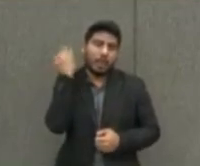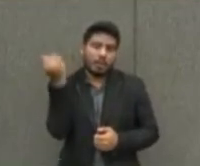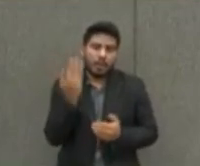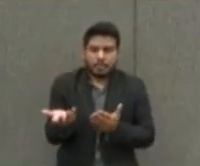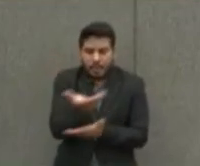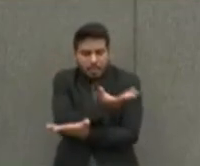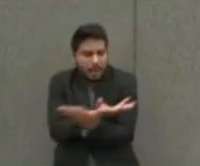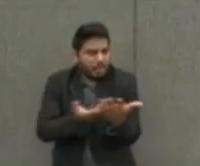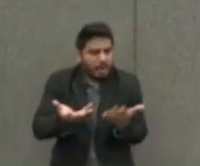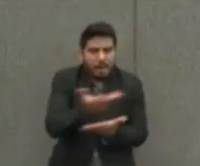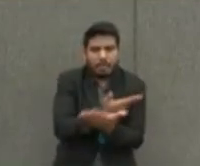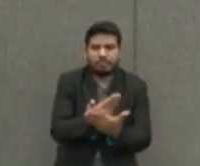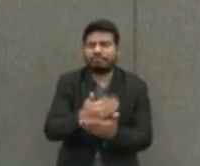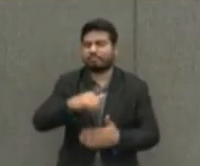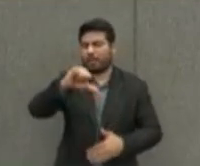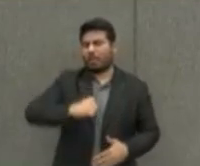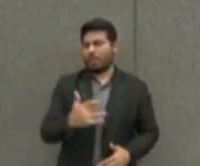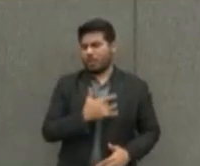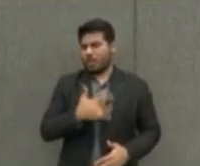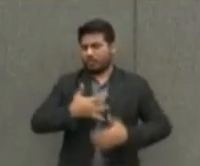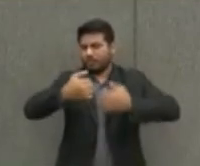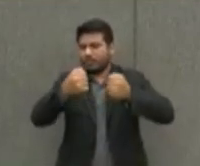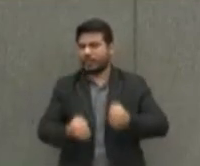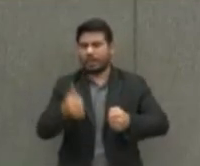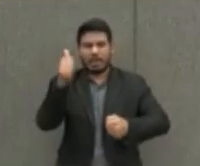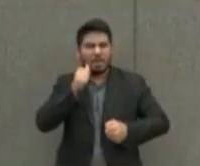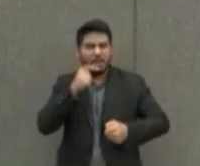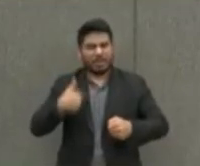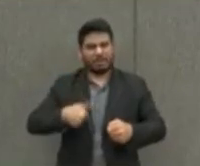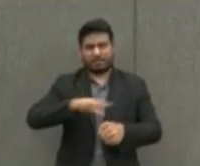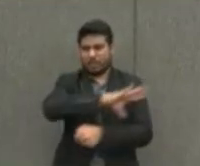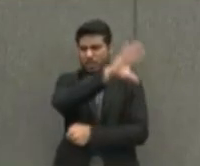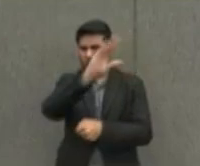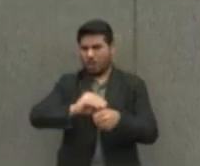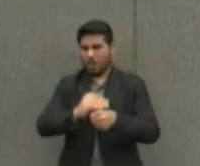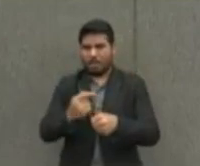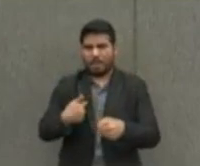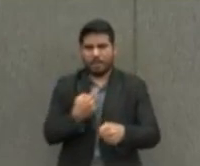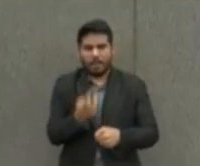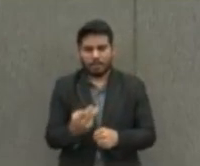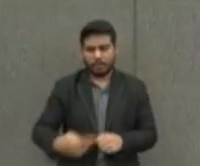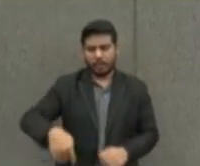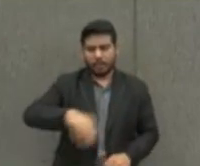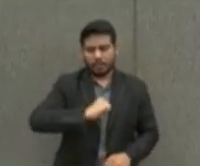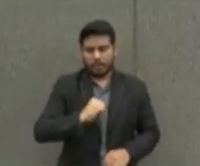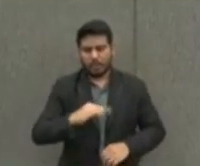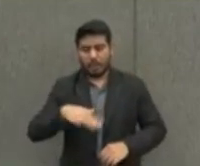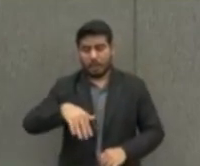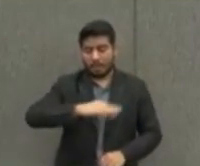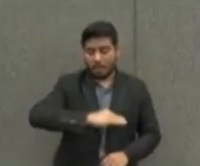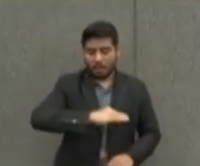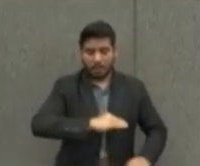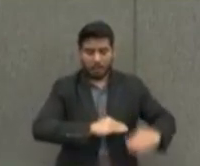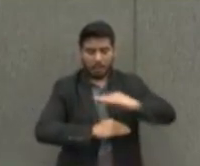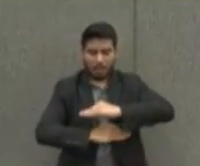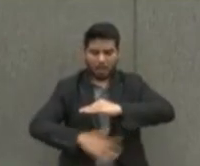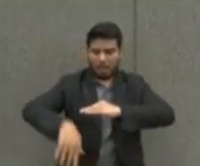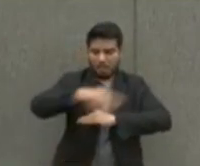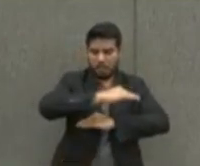segura que hoy estamos tejiendo estructuras sólidas las invito a que hagamos comunidad